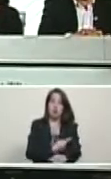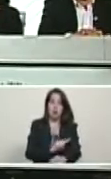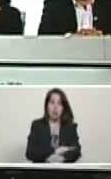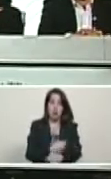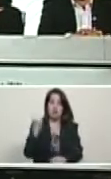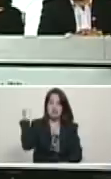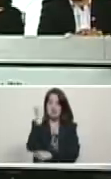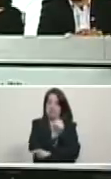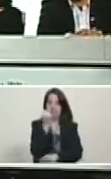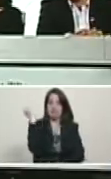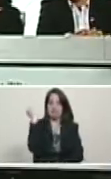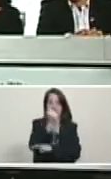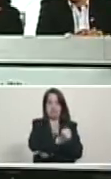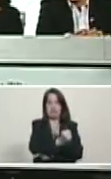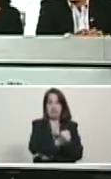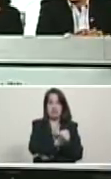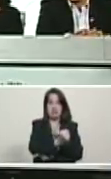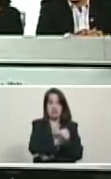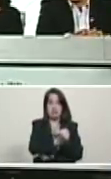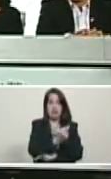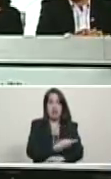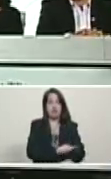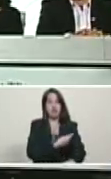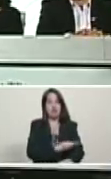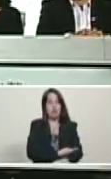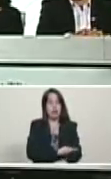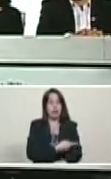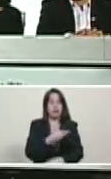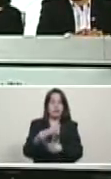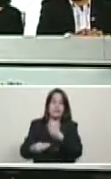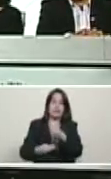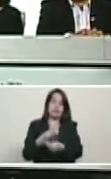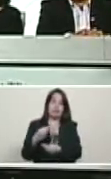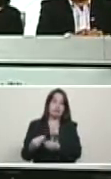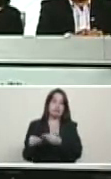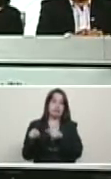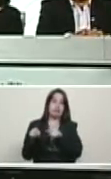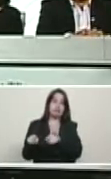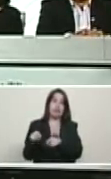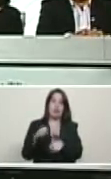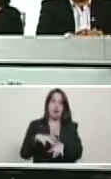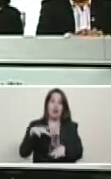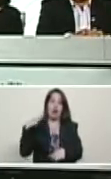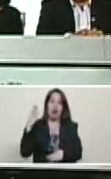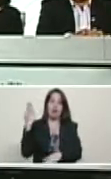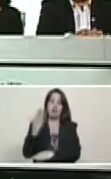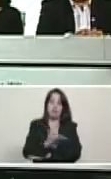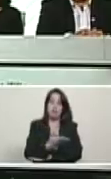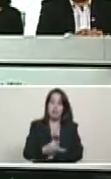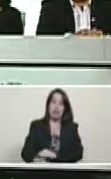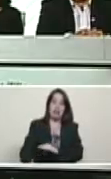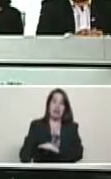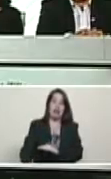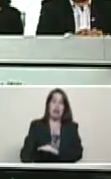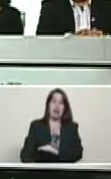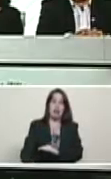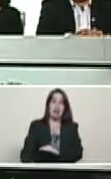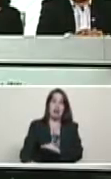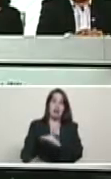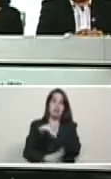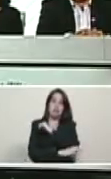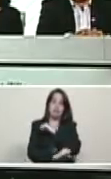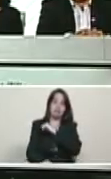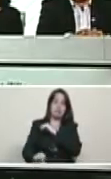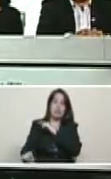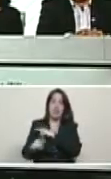apuñalar a su hermano está cometiendo un grave delito ante la historia de traición a bolívar